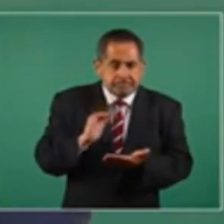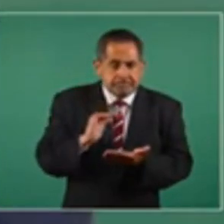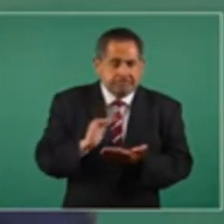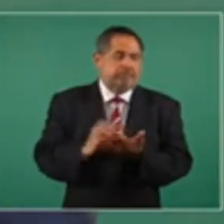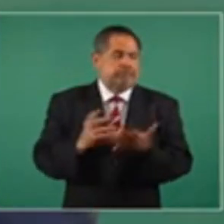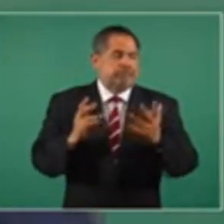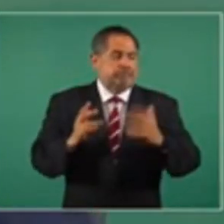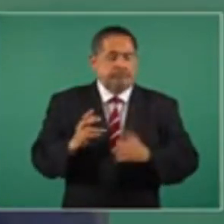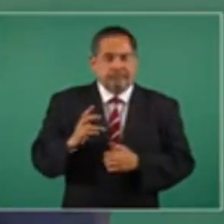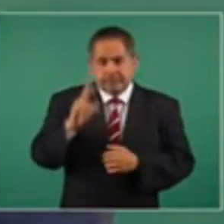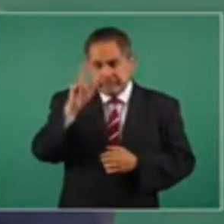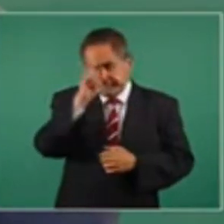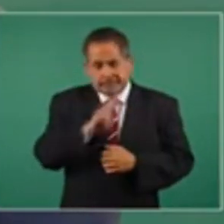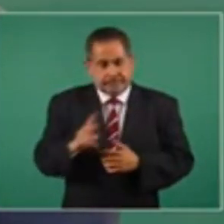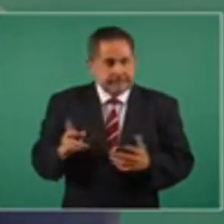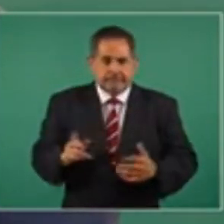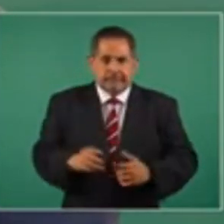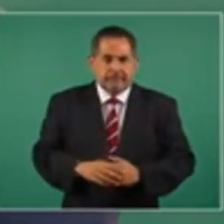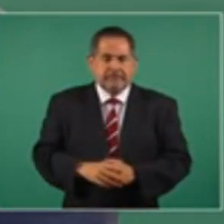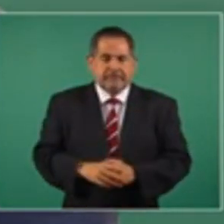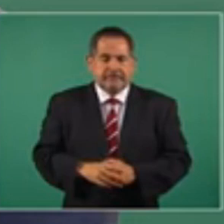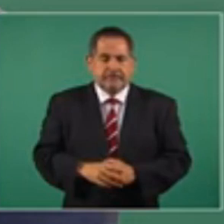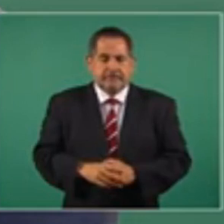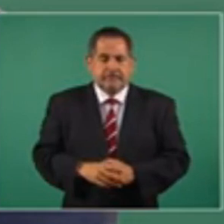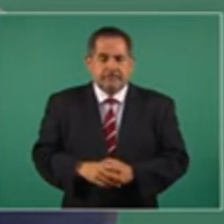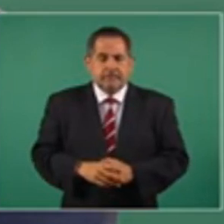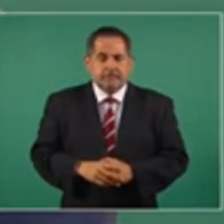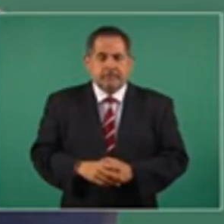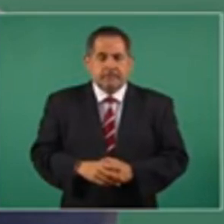se hacían menos.